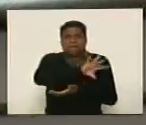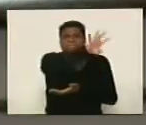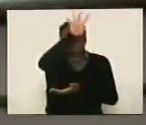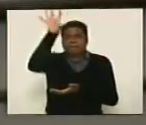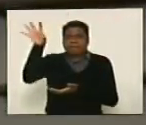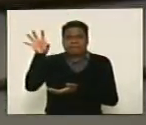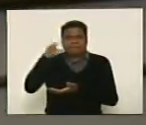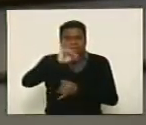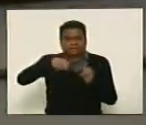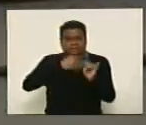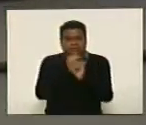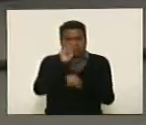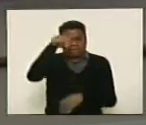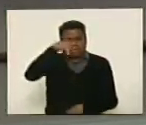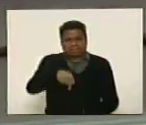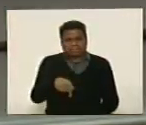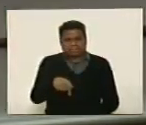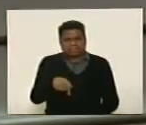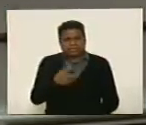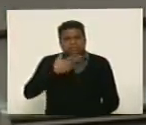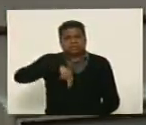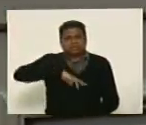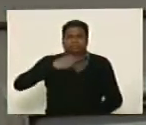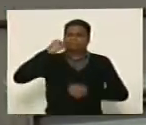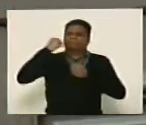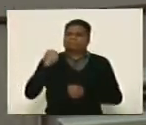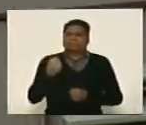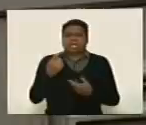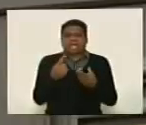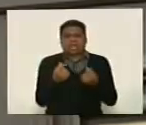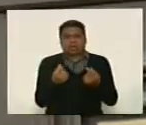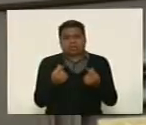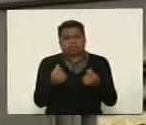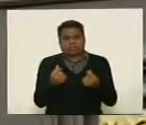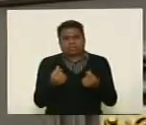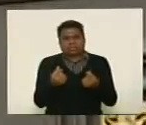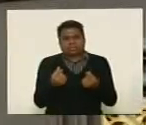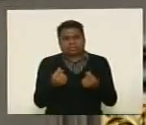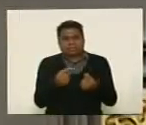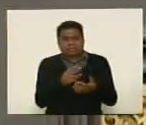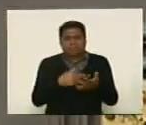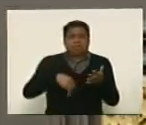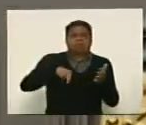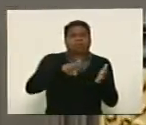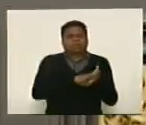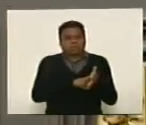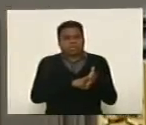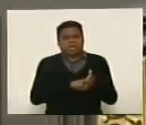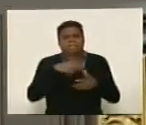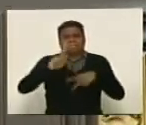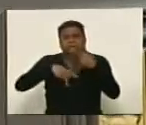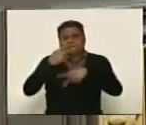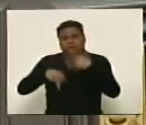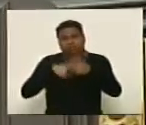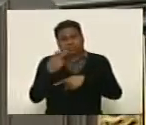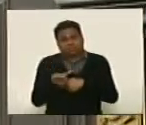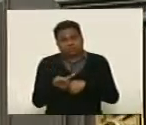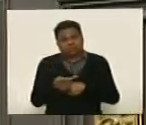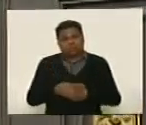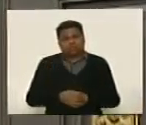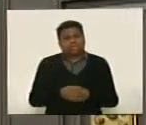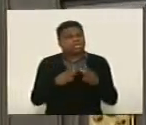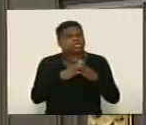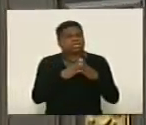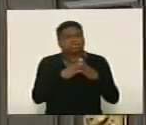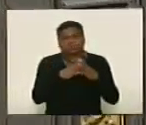extranjera nosotros vamos a tener más solidez en nuestra economía, vamos a reactivar más el aparato productivo y toda la